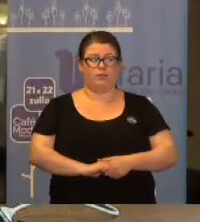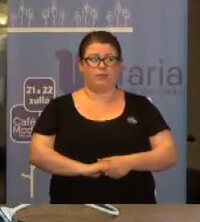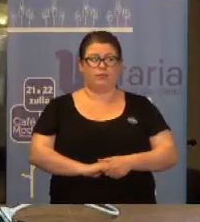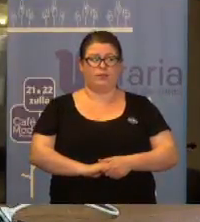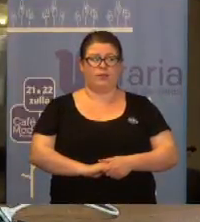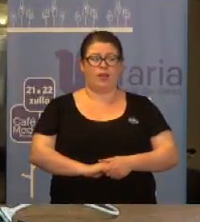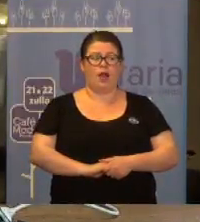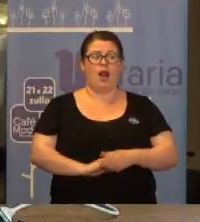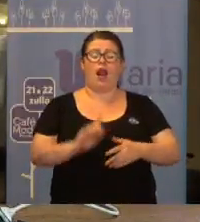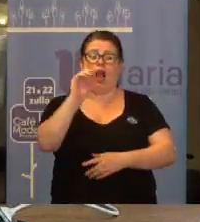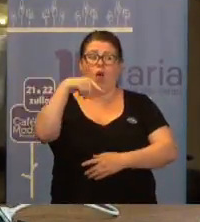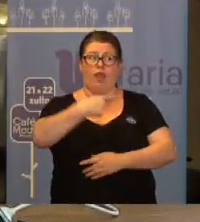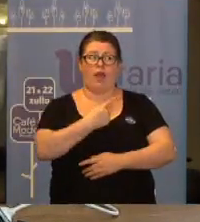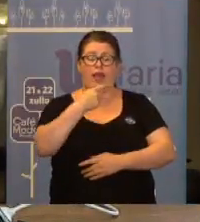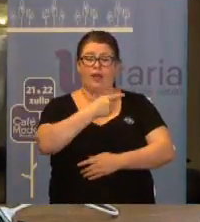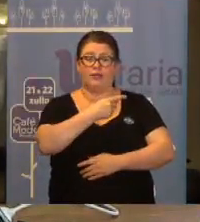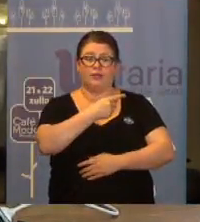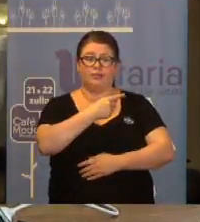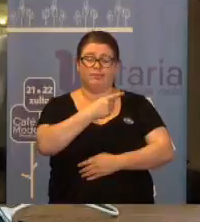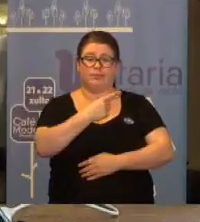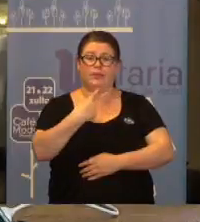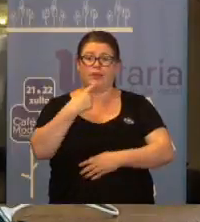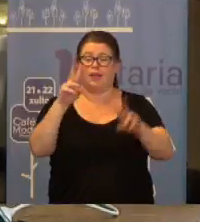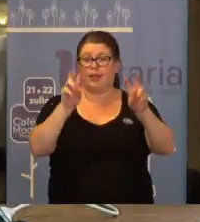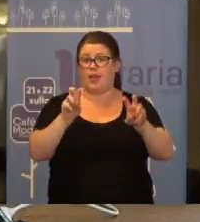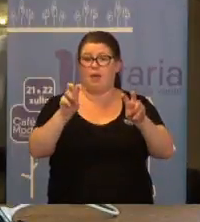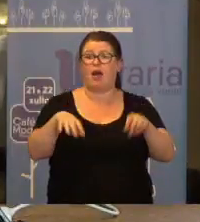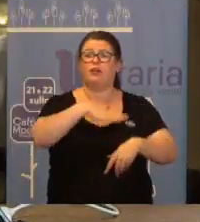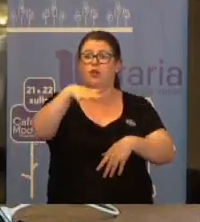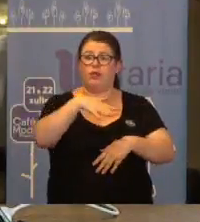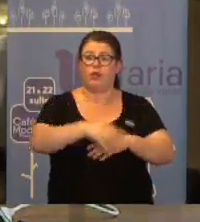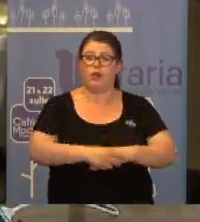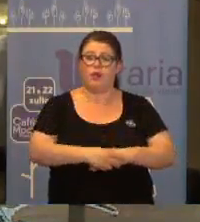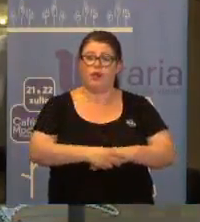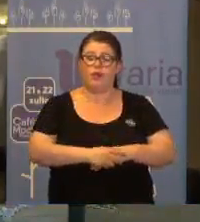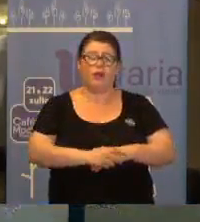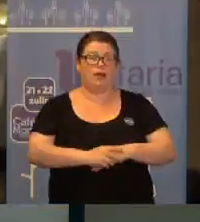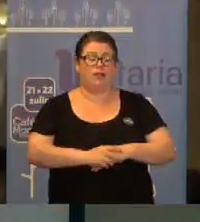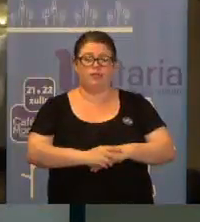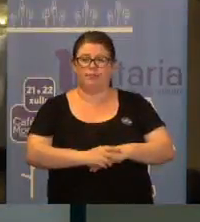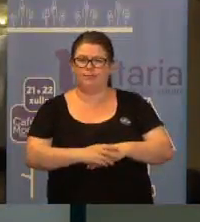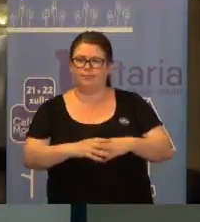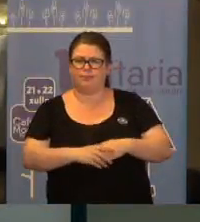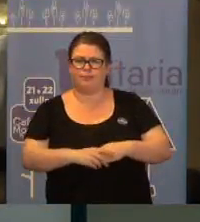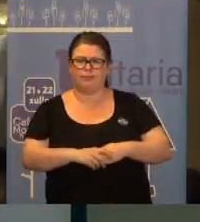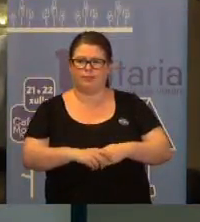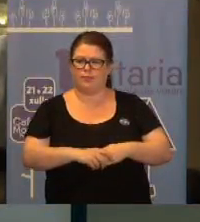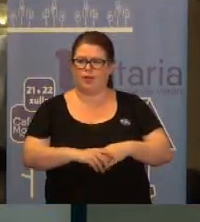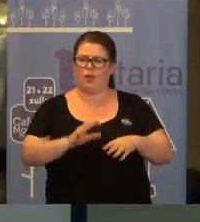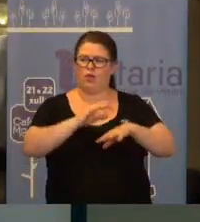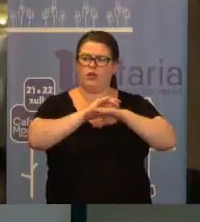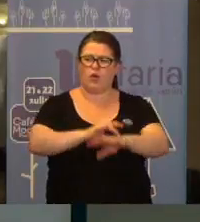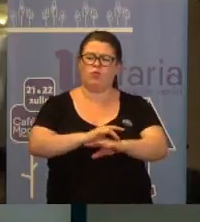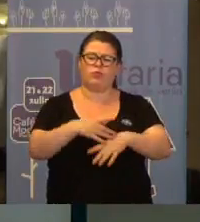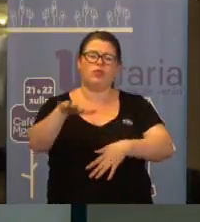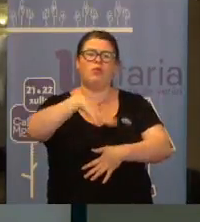na coordenada con isto estaríamos falando de onde estar situada a orientación paradigmática, da vella política,